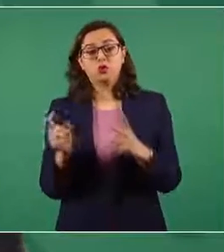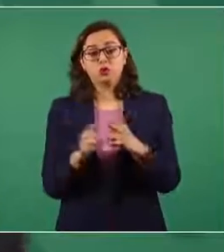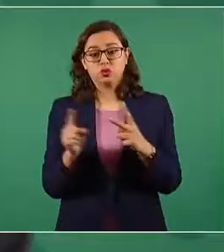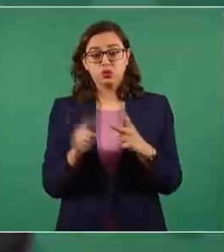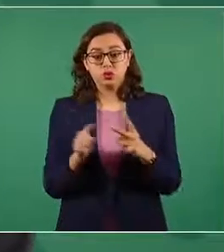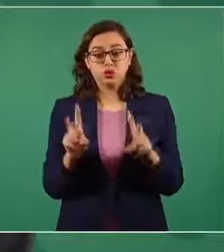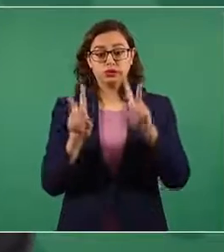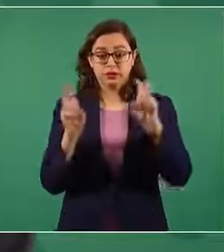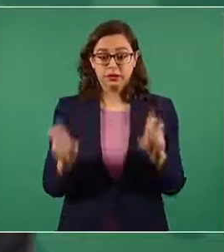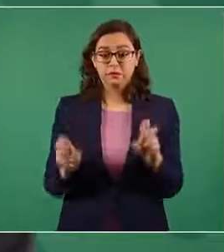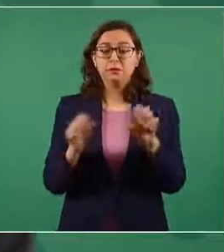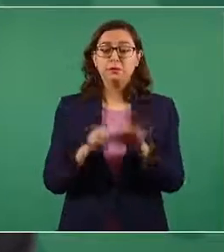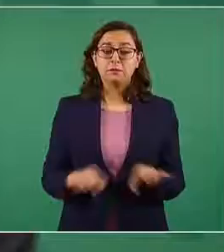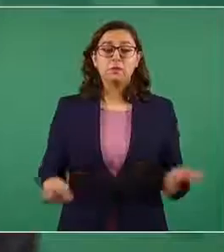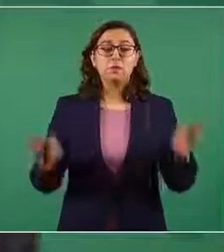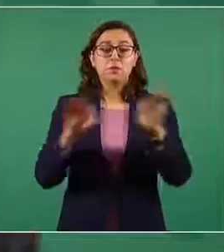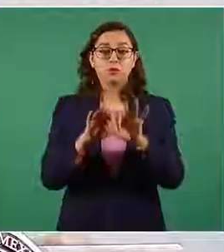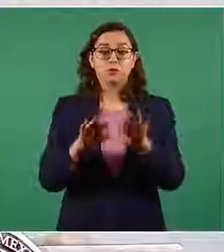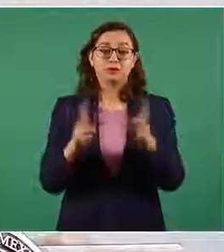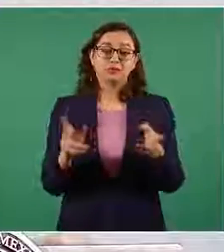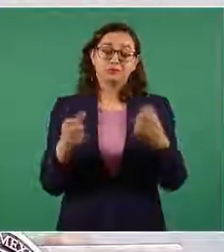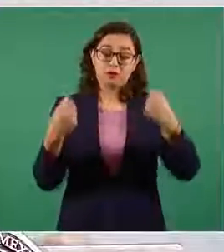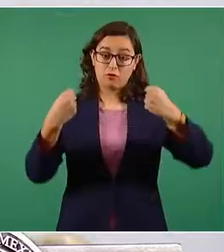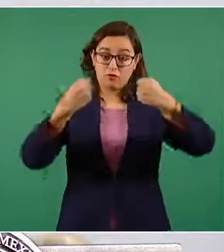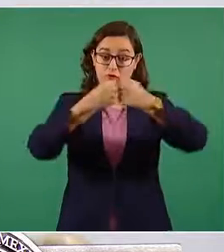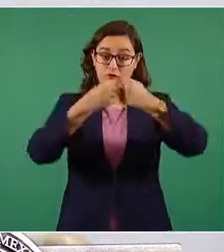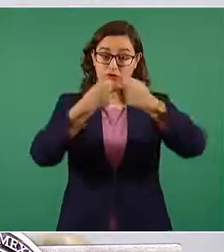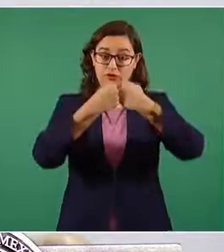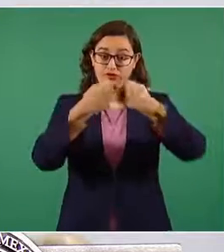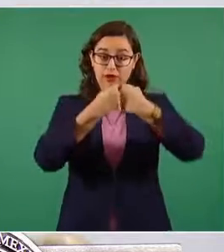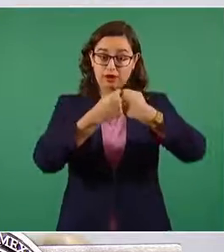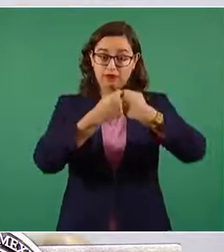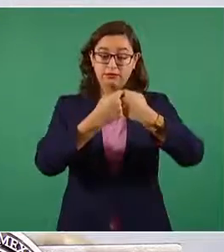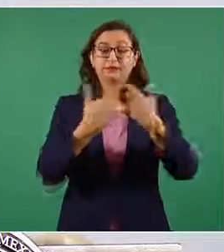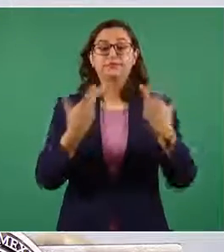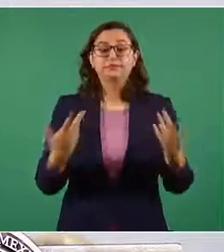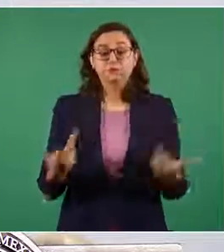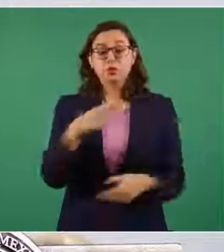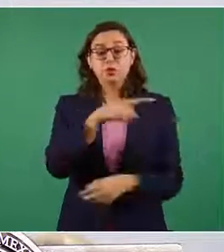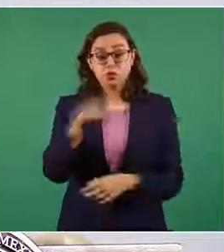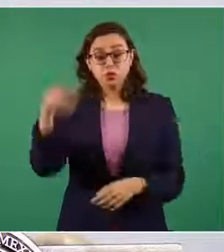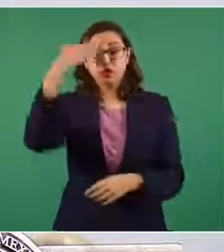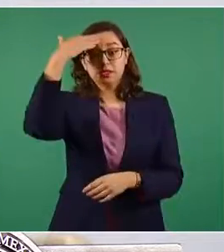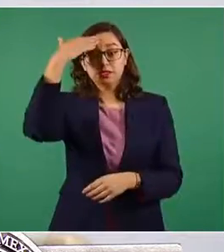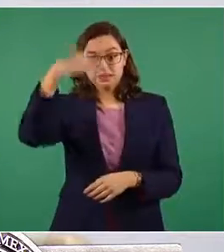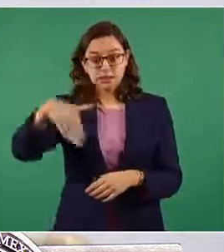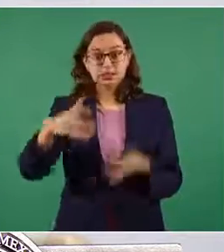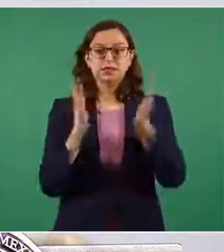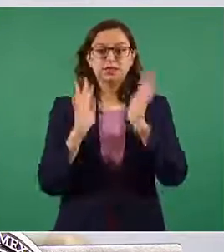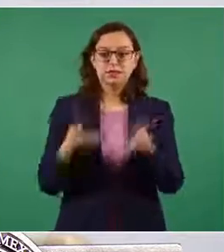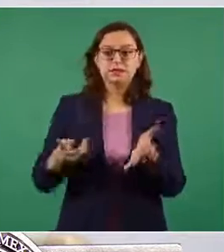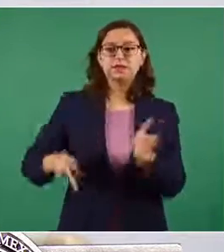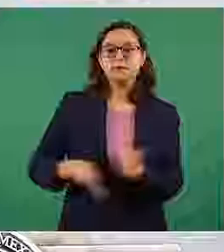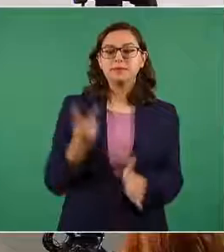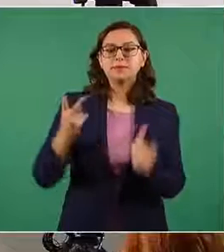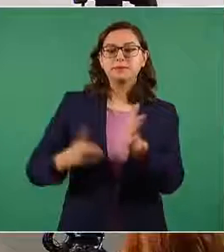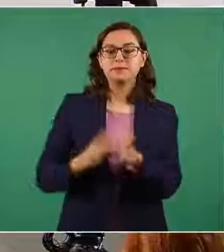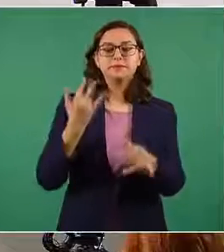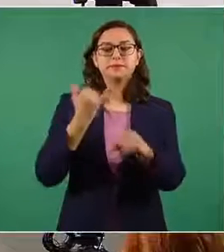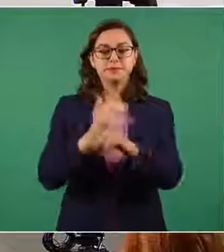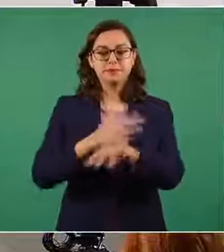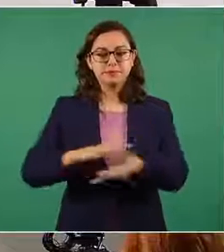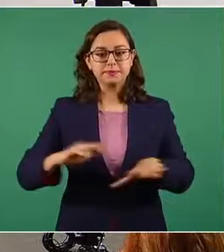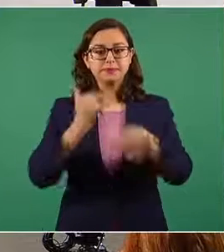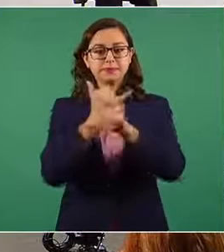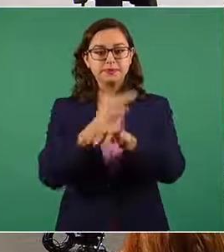que muy importante tiene que ver con la frontera, porque México ya, como ustedes saben, se ha venido informando aquí en la mañanera,